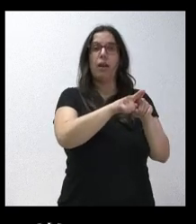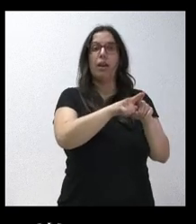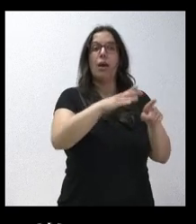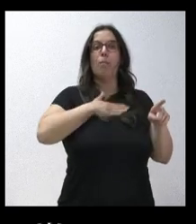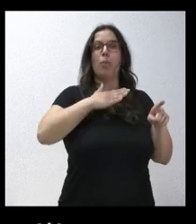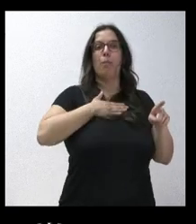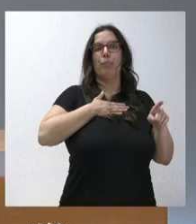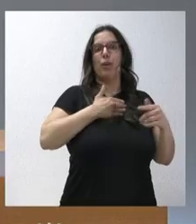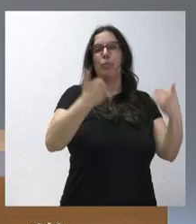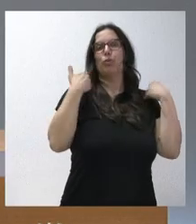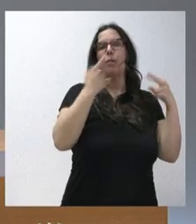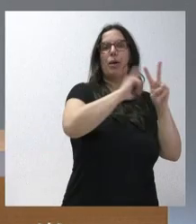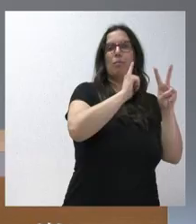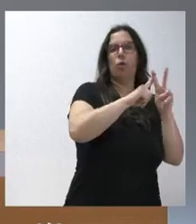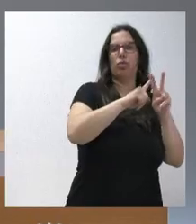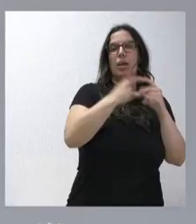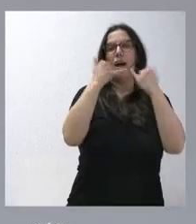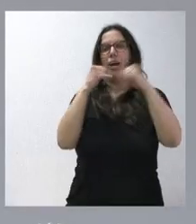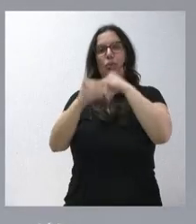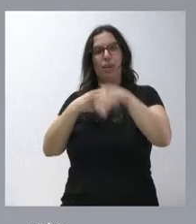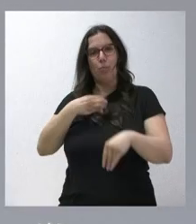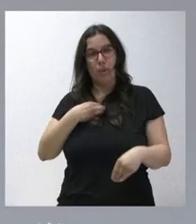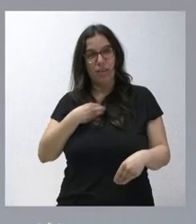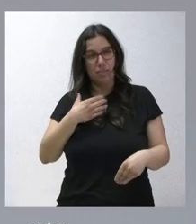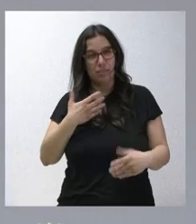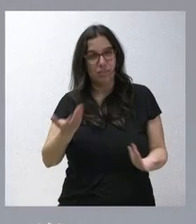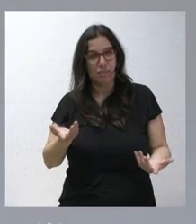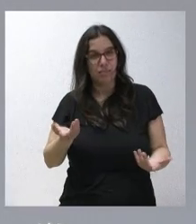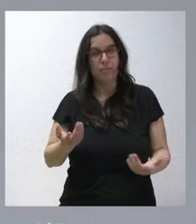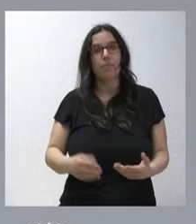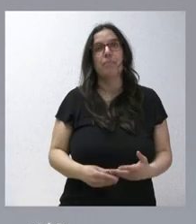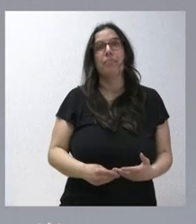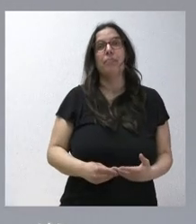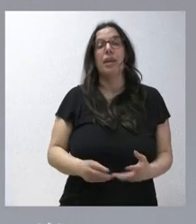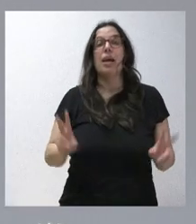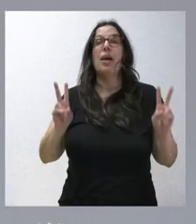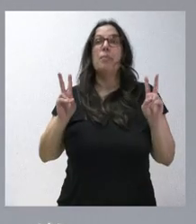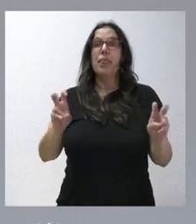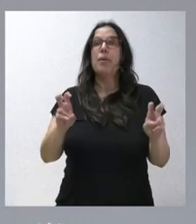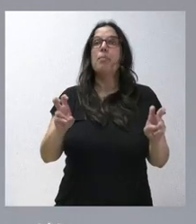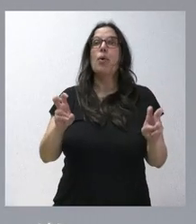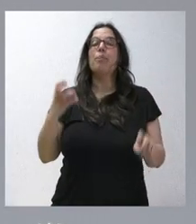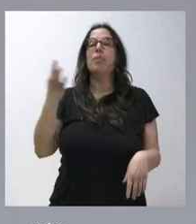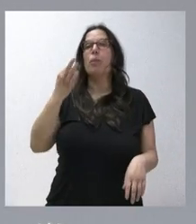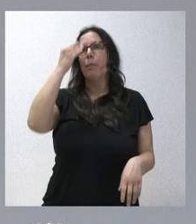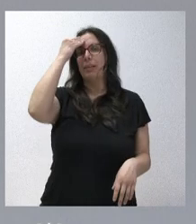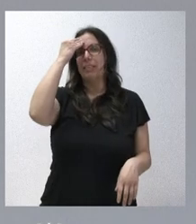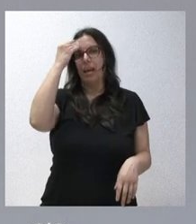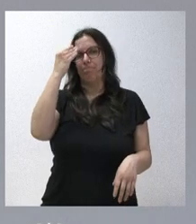actos Gracias bueno en principio hay que partir de una